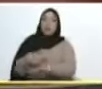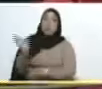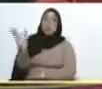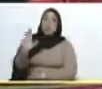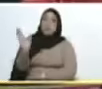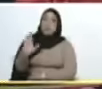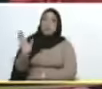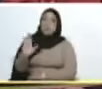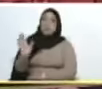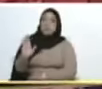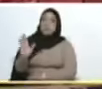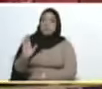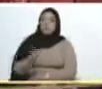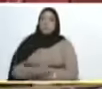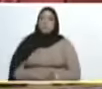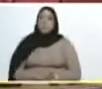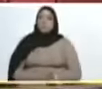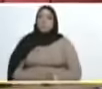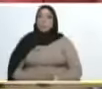Caracas,